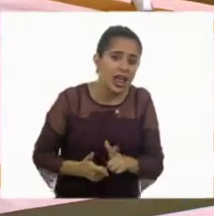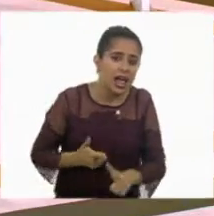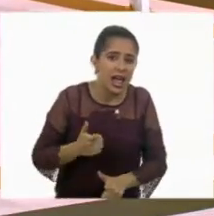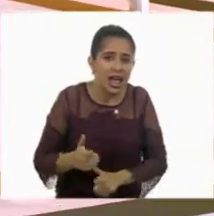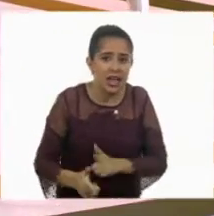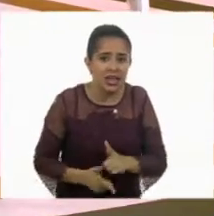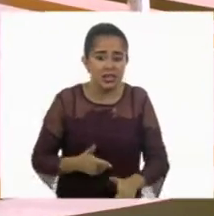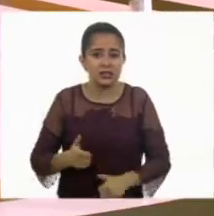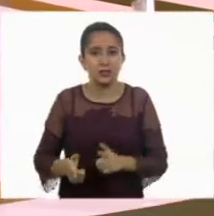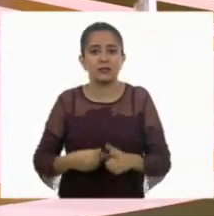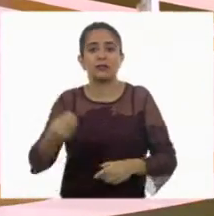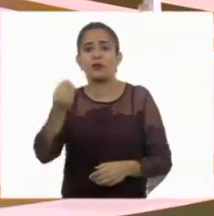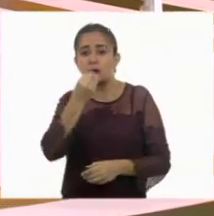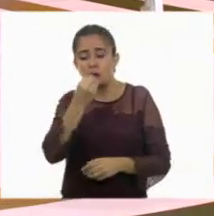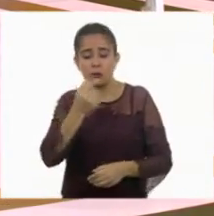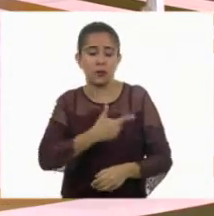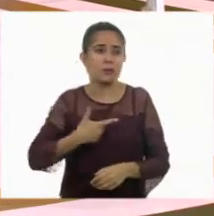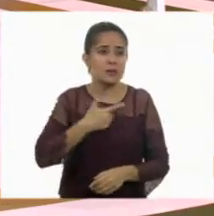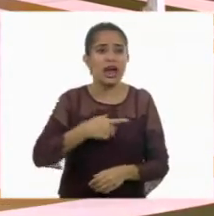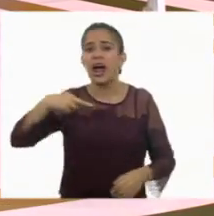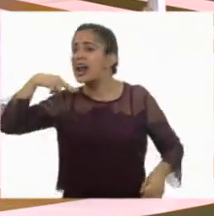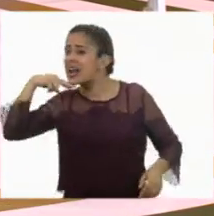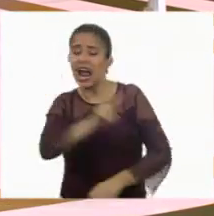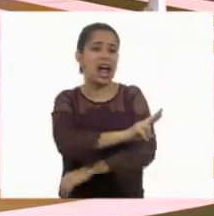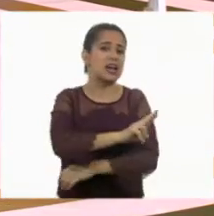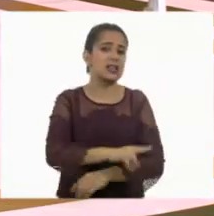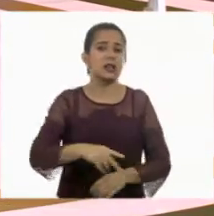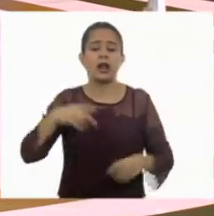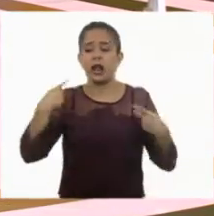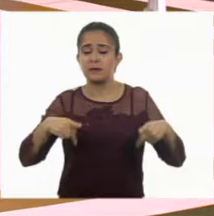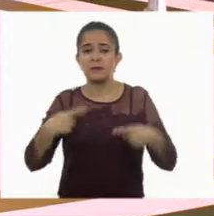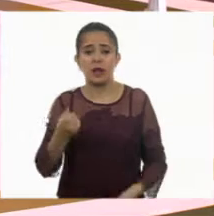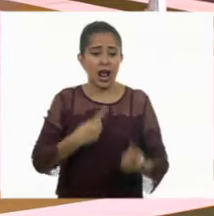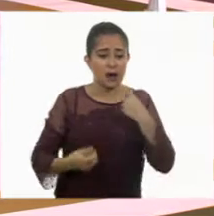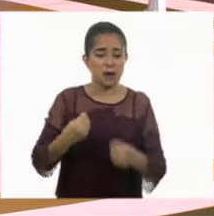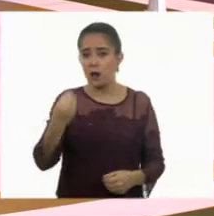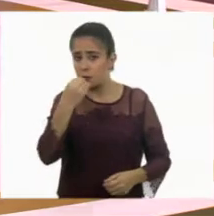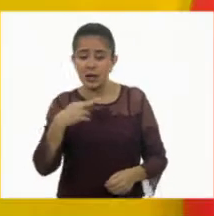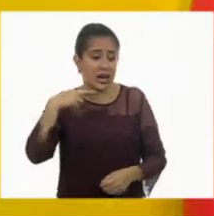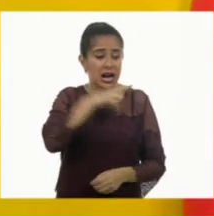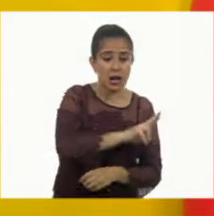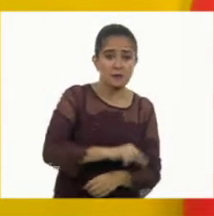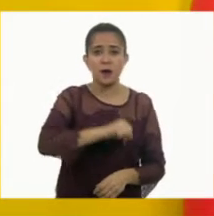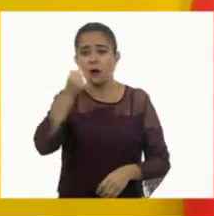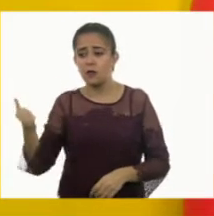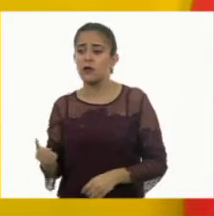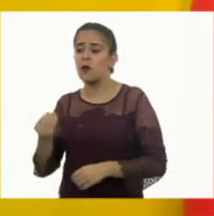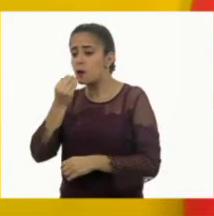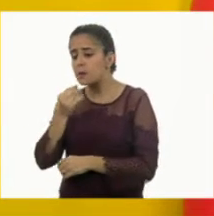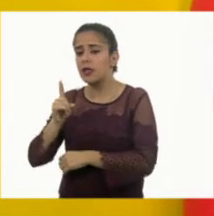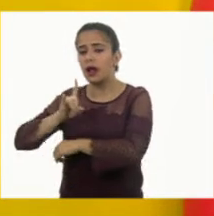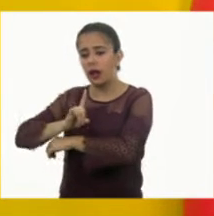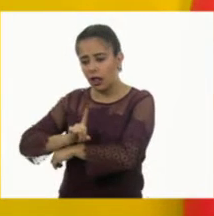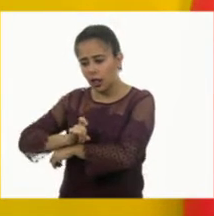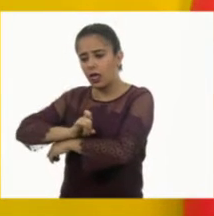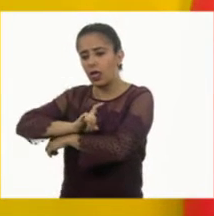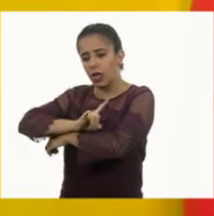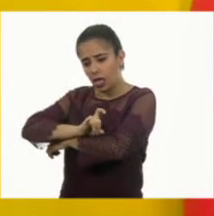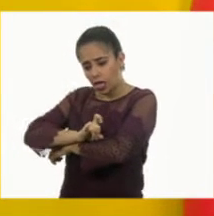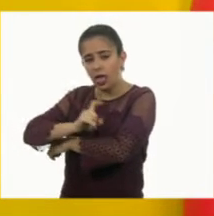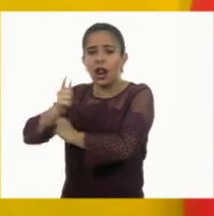lentos. Les gusta la comida rápida. Algunas personas prefieren comer rápido y otras pues, no les gusta que los caracoles sean